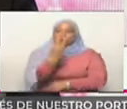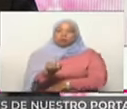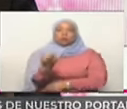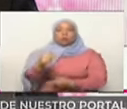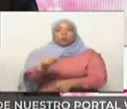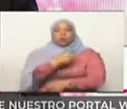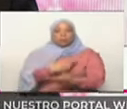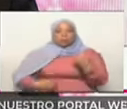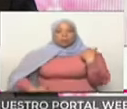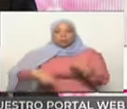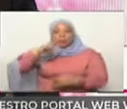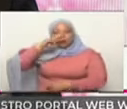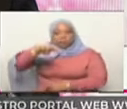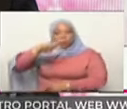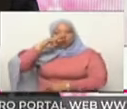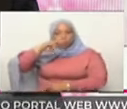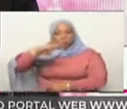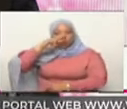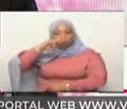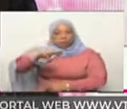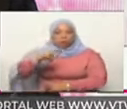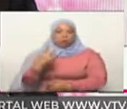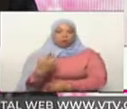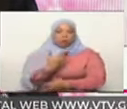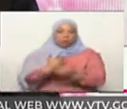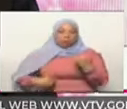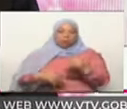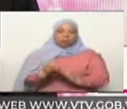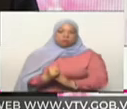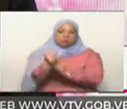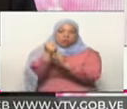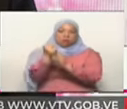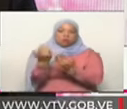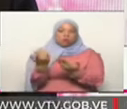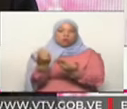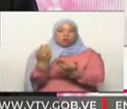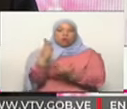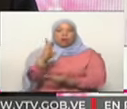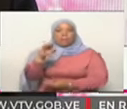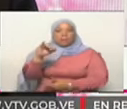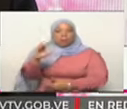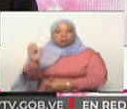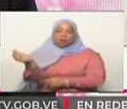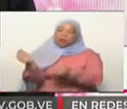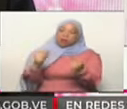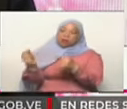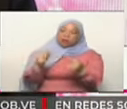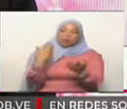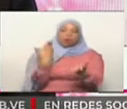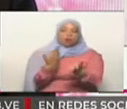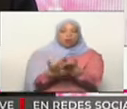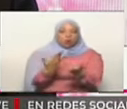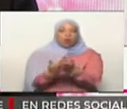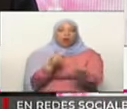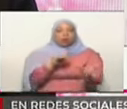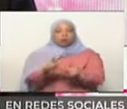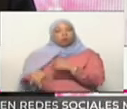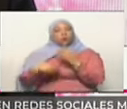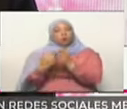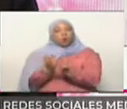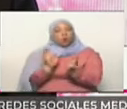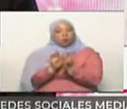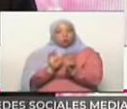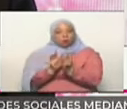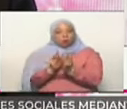Vladimir Putin, quien estaba de presidente de los BRICS, y se dio el debate que se tenía que dar, tuvimos los contactos